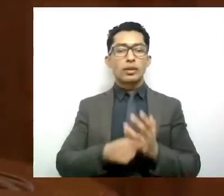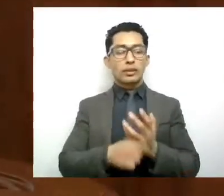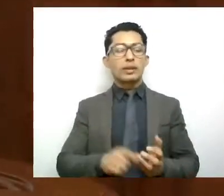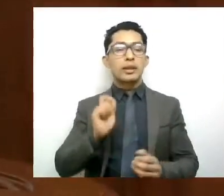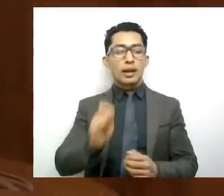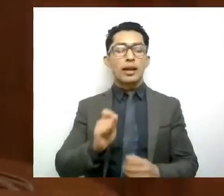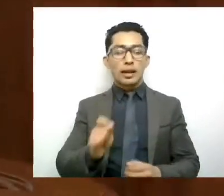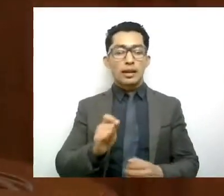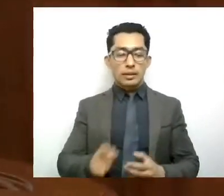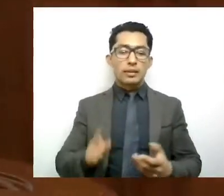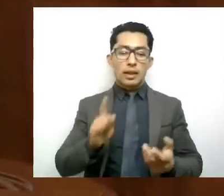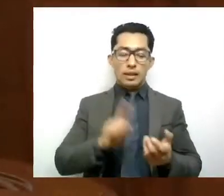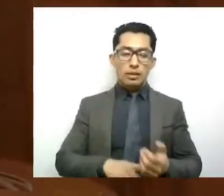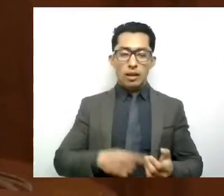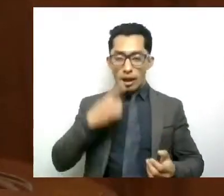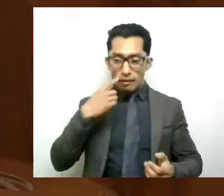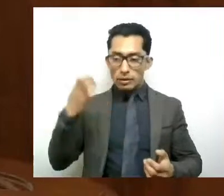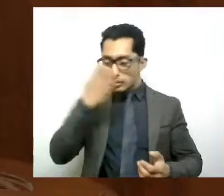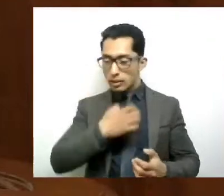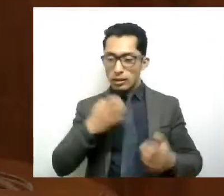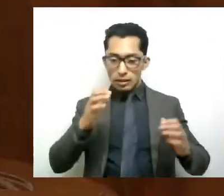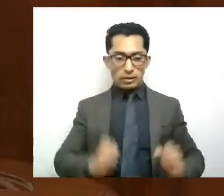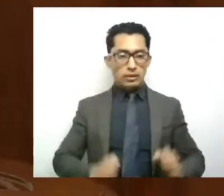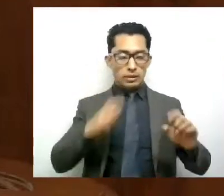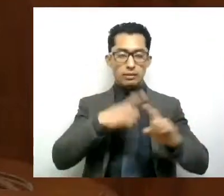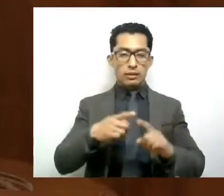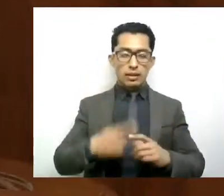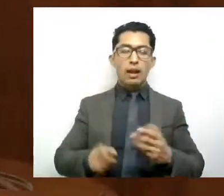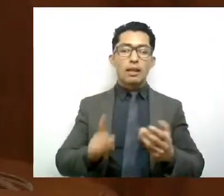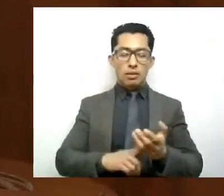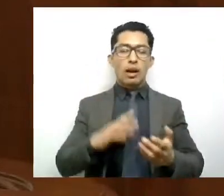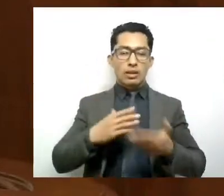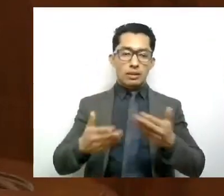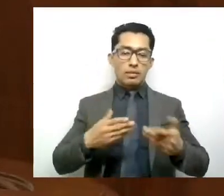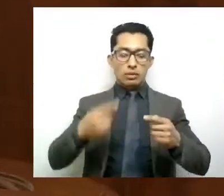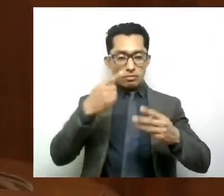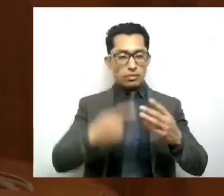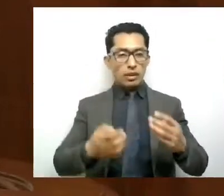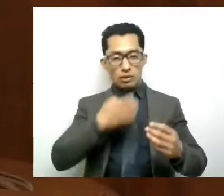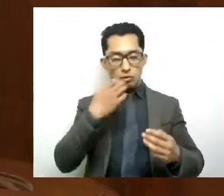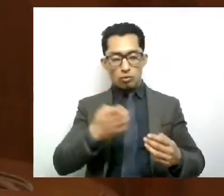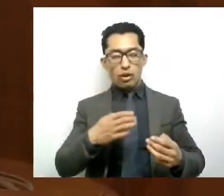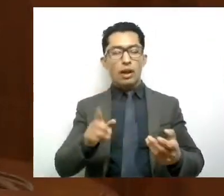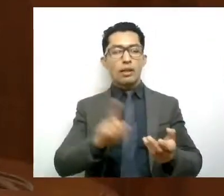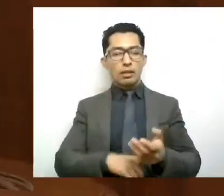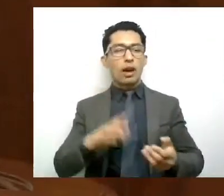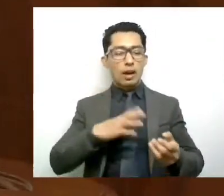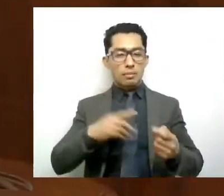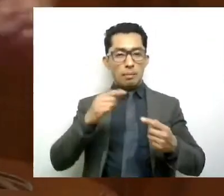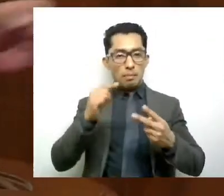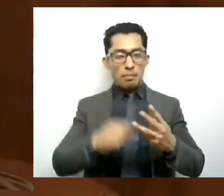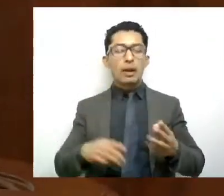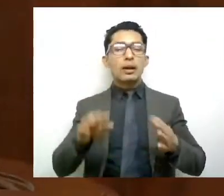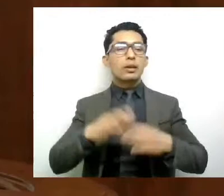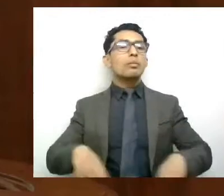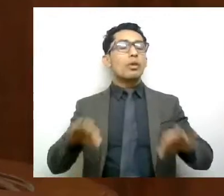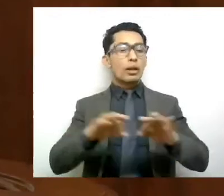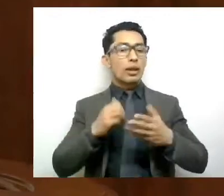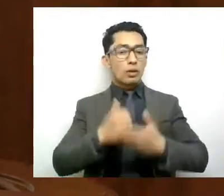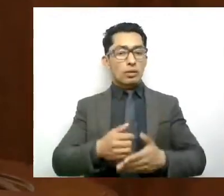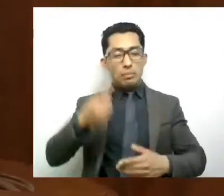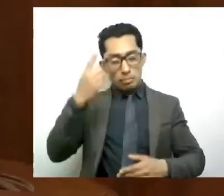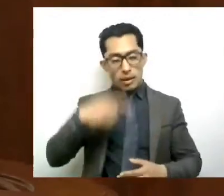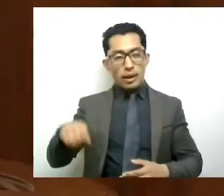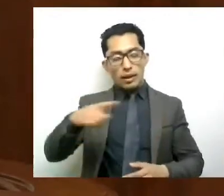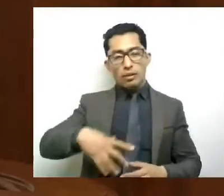condiciones físicas y servicios con los que cuentan los centros educativos tienen un efecto importante en el desempeño de